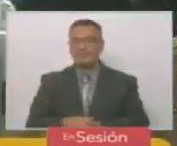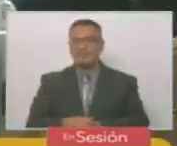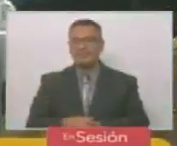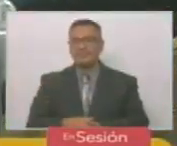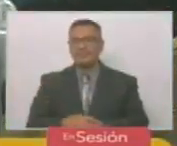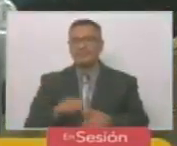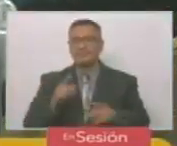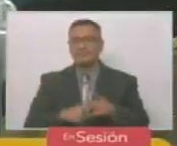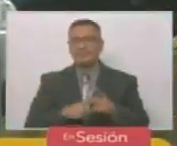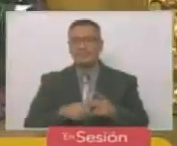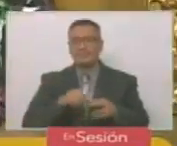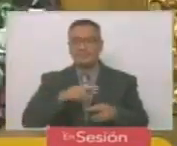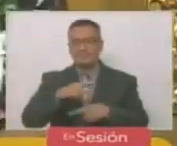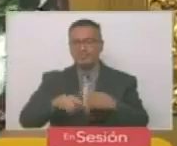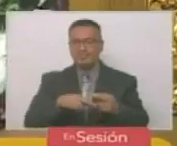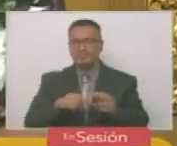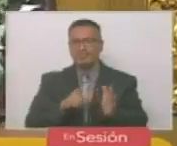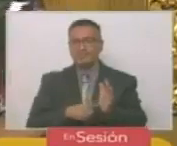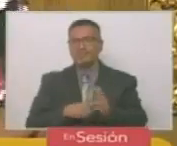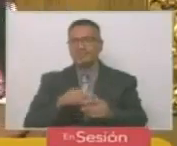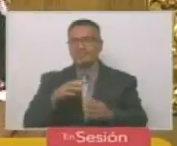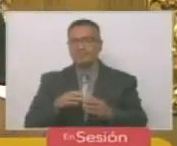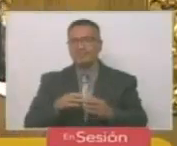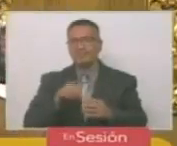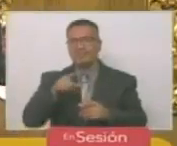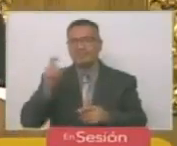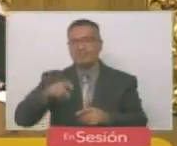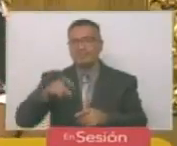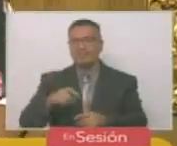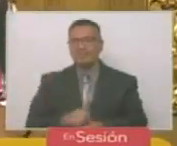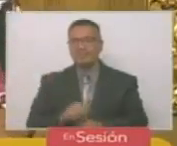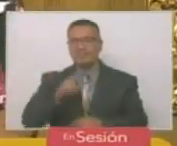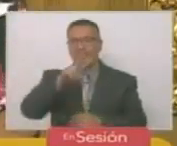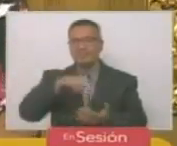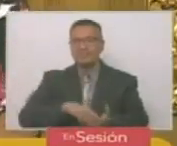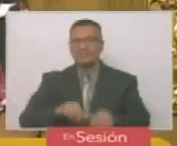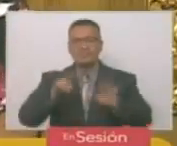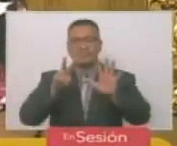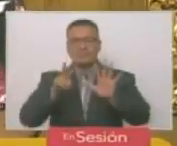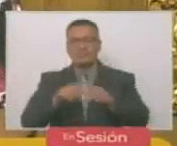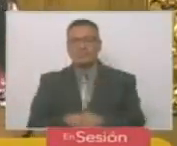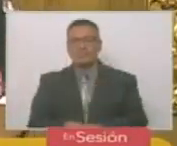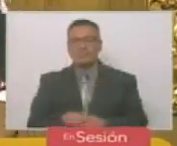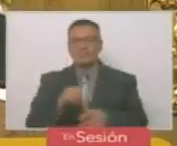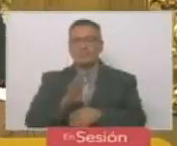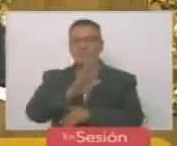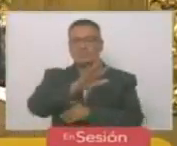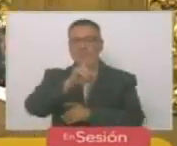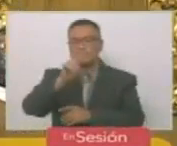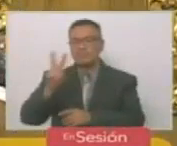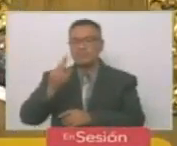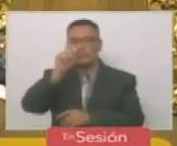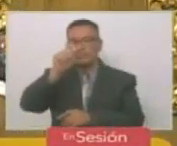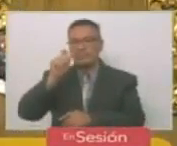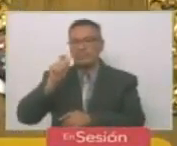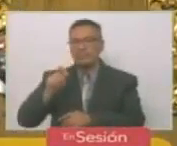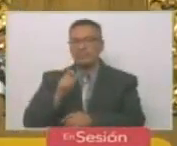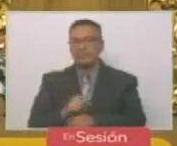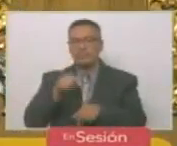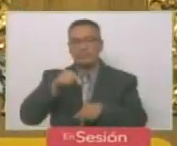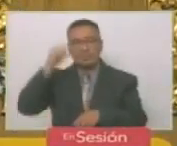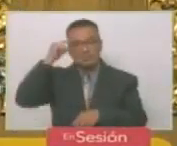Igualmente, la reducción del índice de cesárea, que en el 2017 era el 52%, y